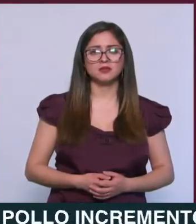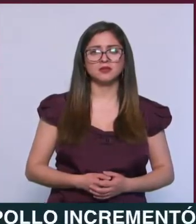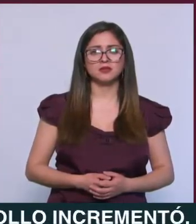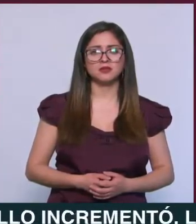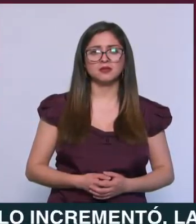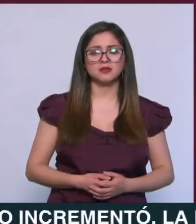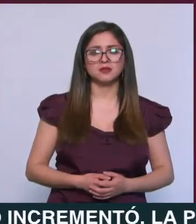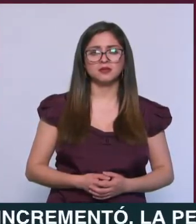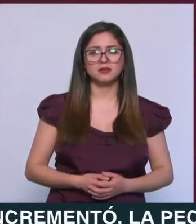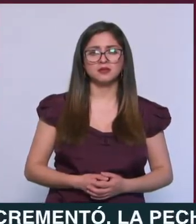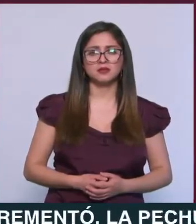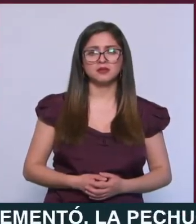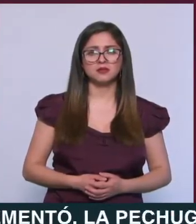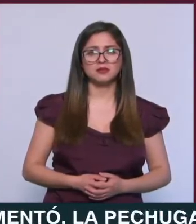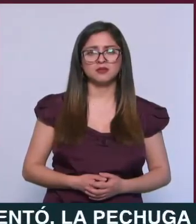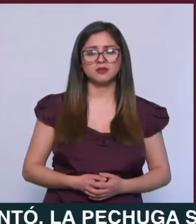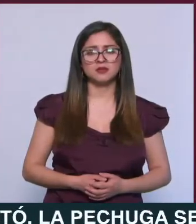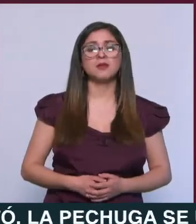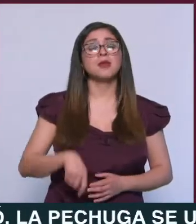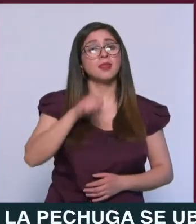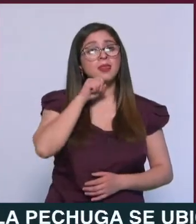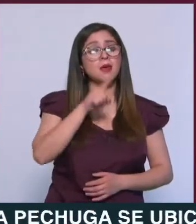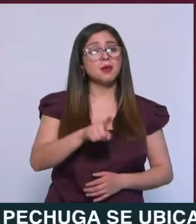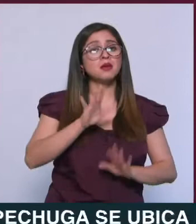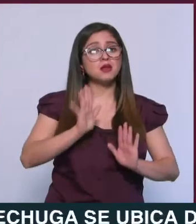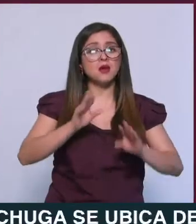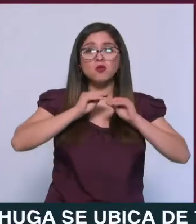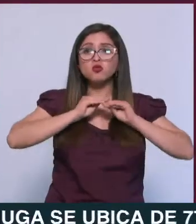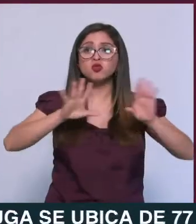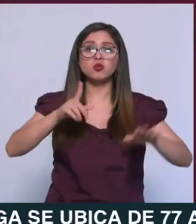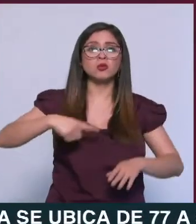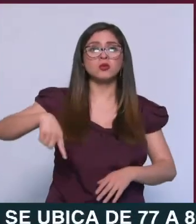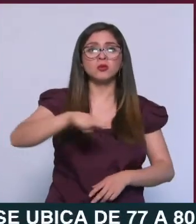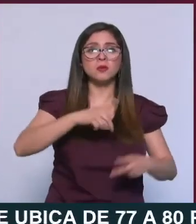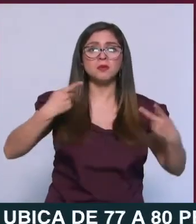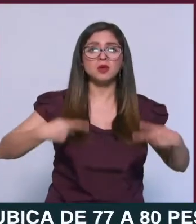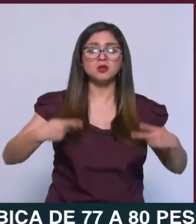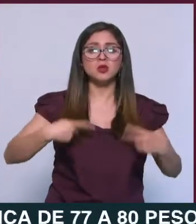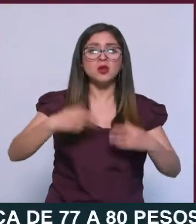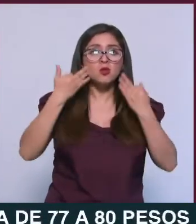el nuevo proyecto